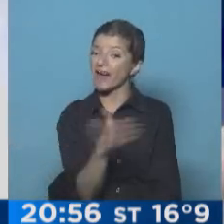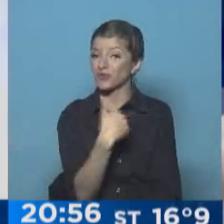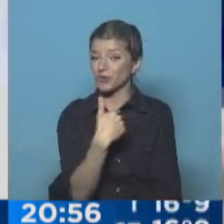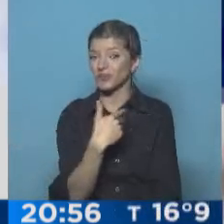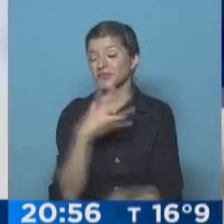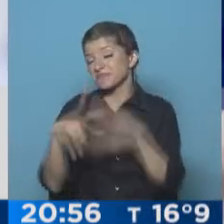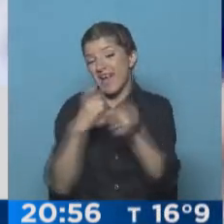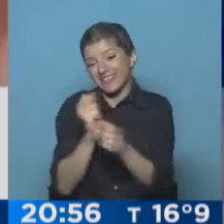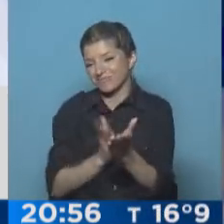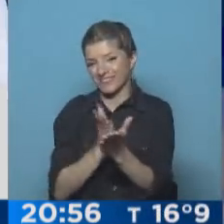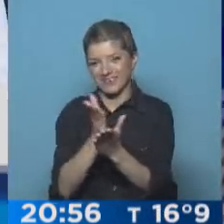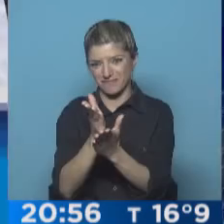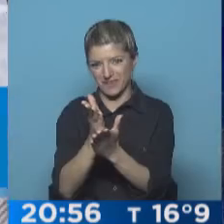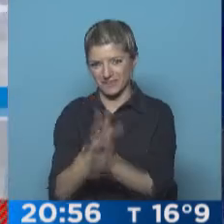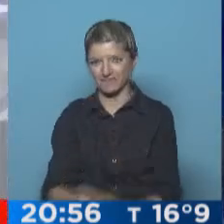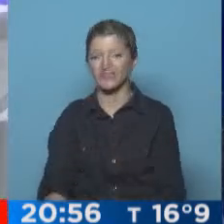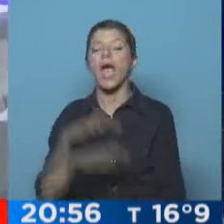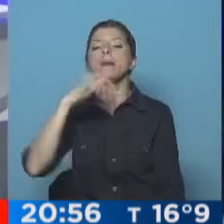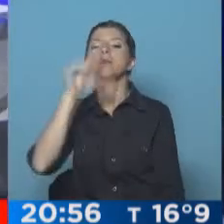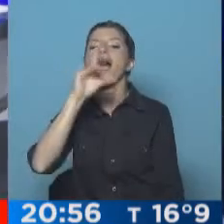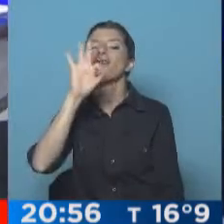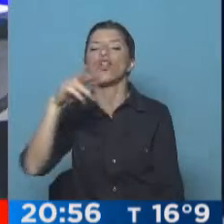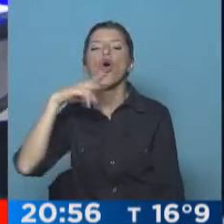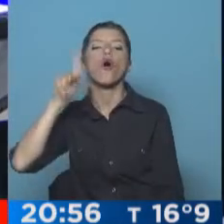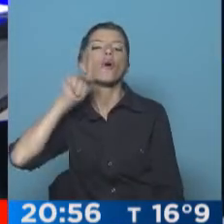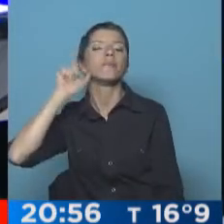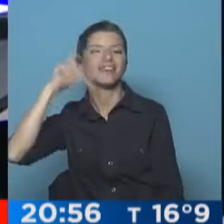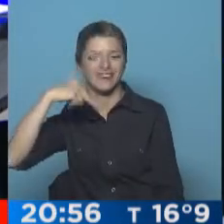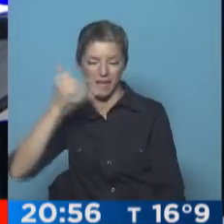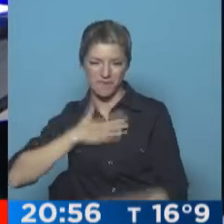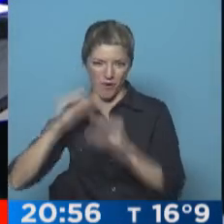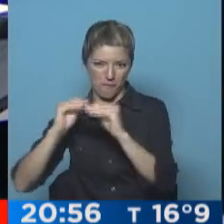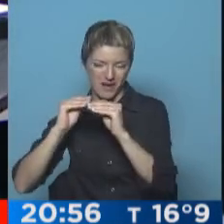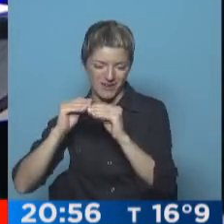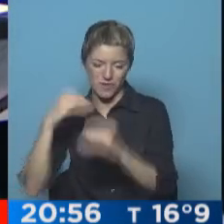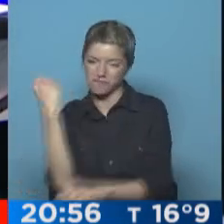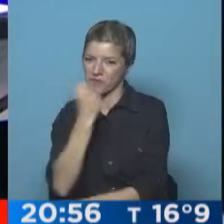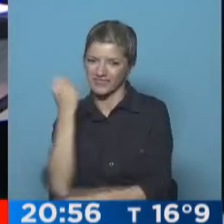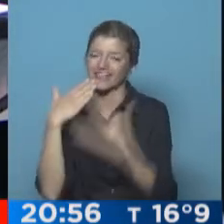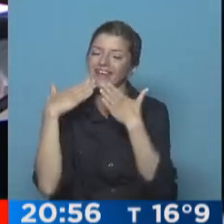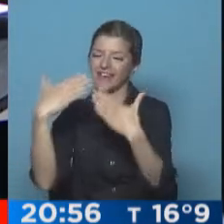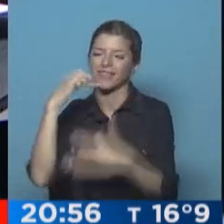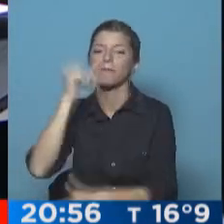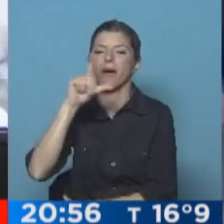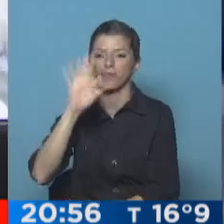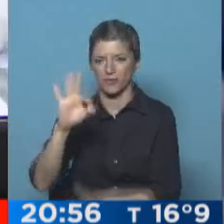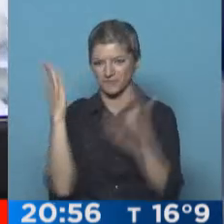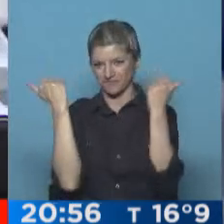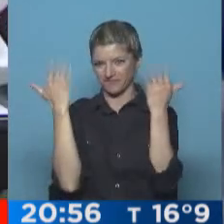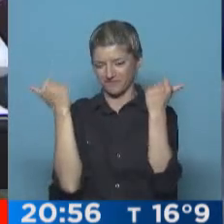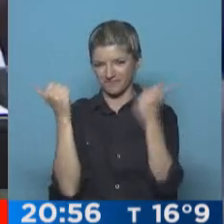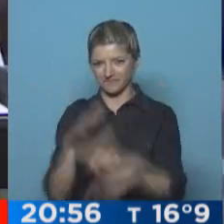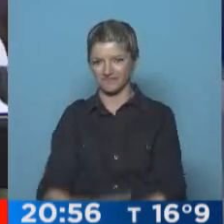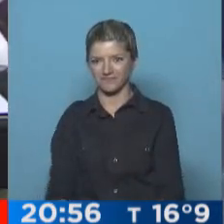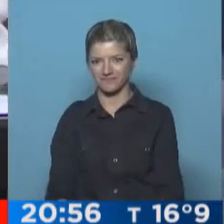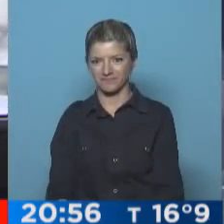y hasta siempre. Pablo Viña, compañero de oro. Gracias, Pablo. Chao. Chao,